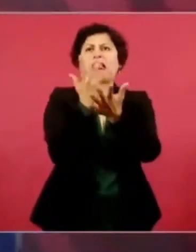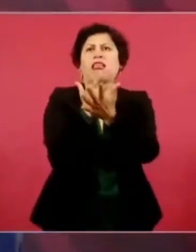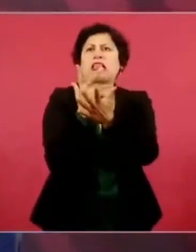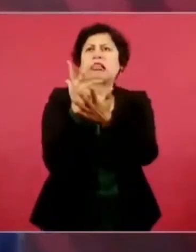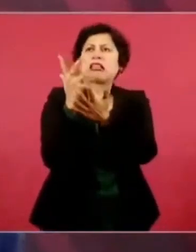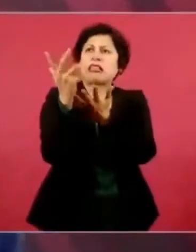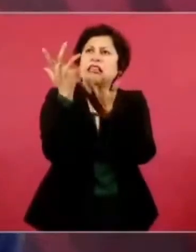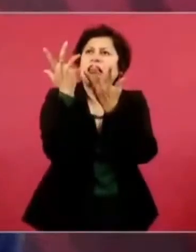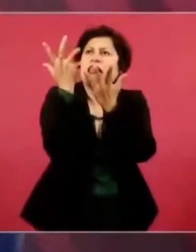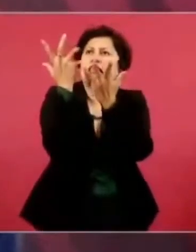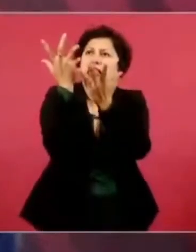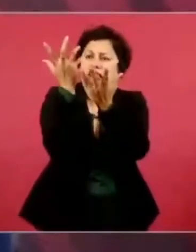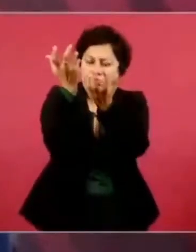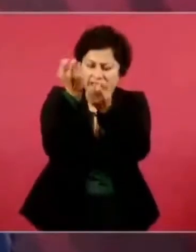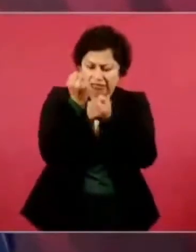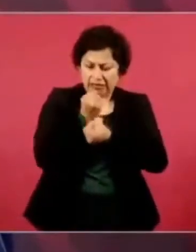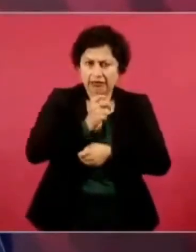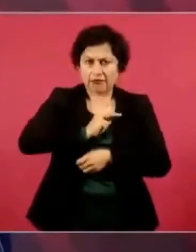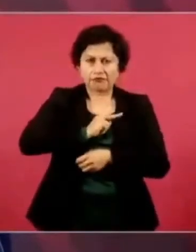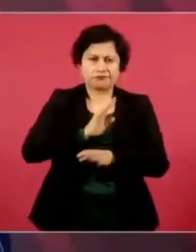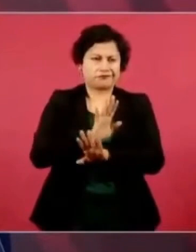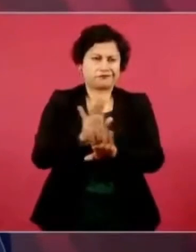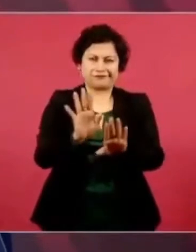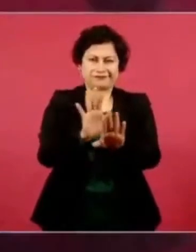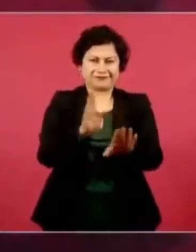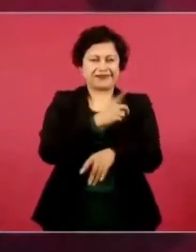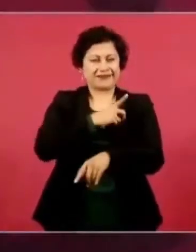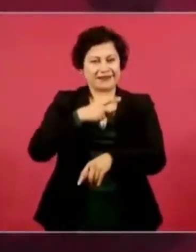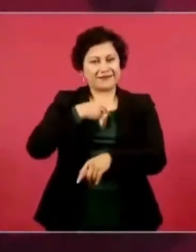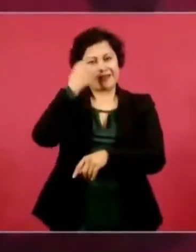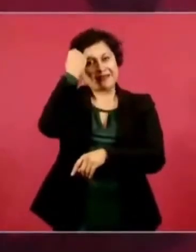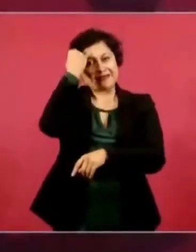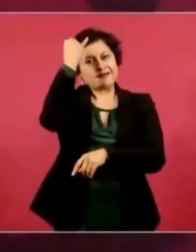Tiene que haber ideales, tiene que haber principios.